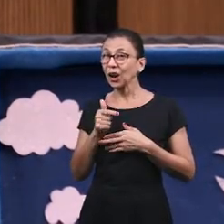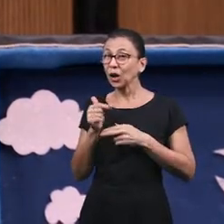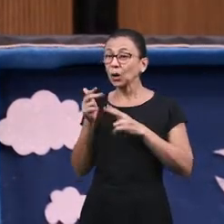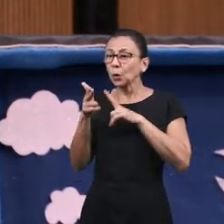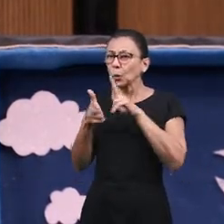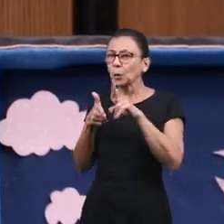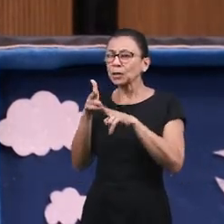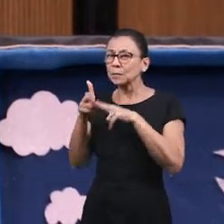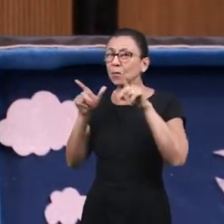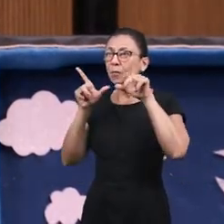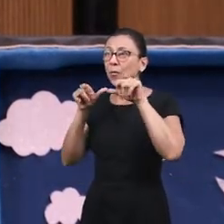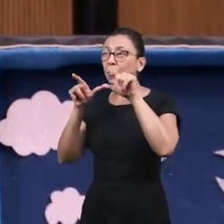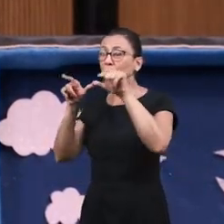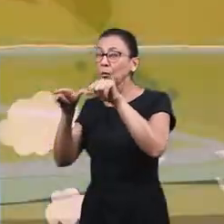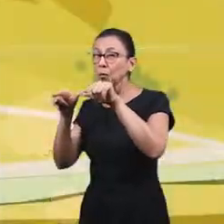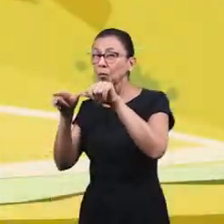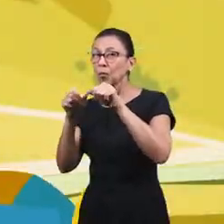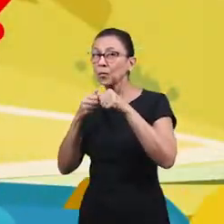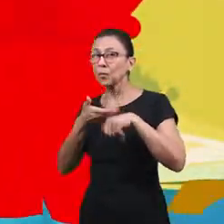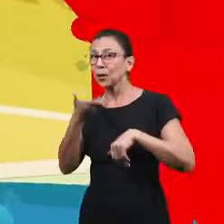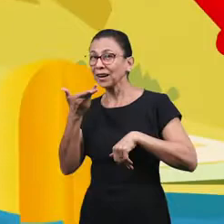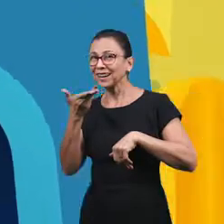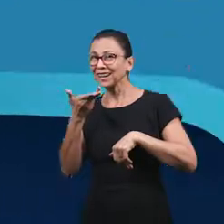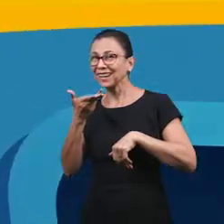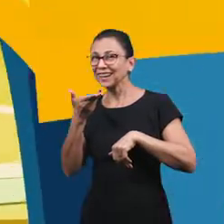expreso viajamos.